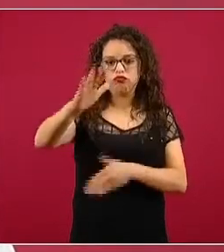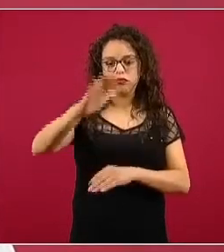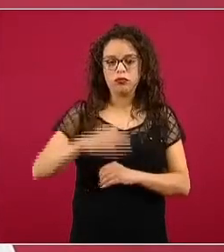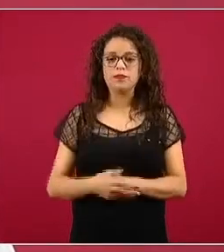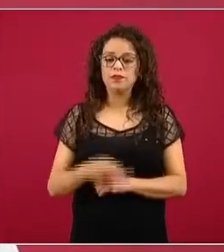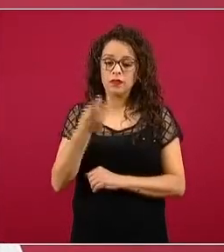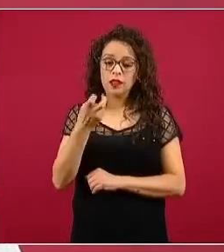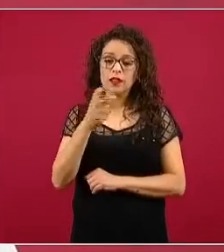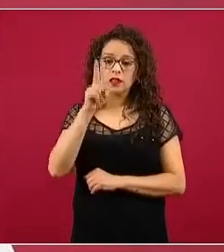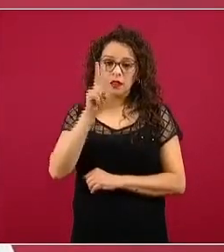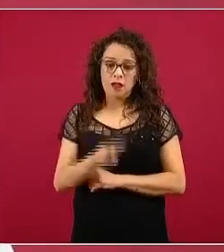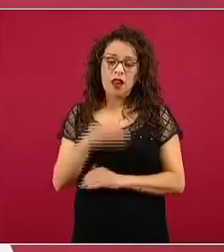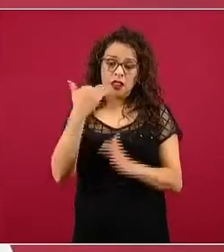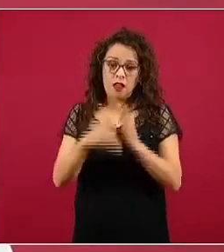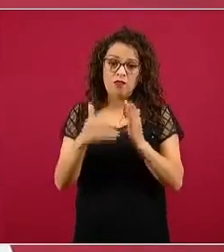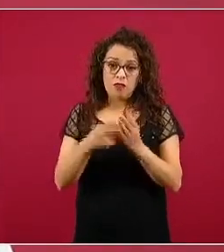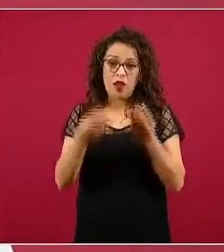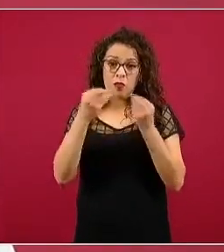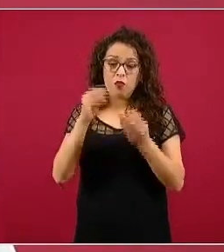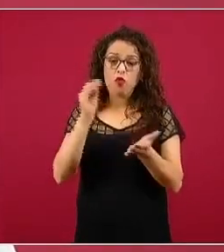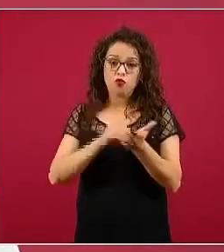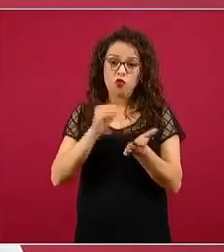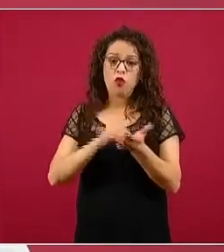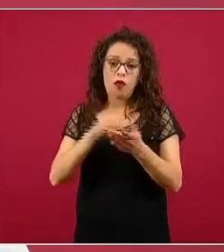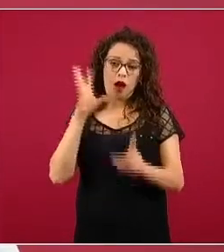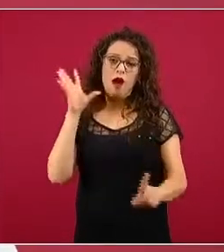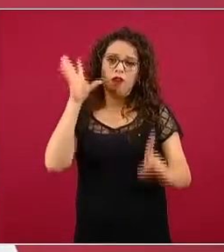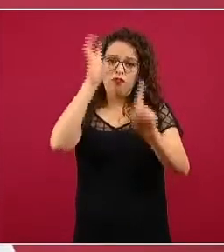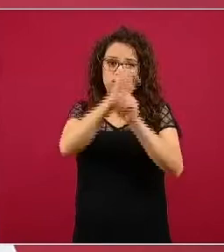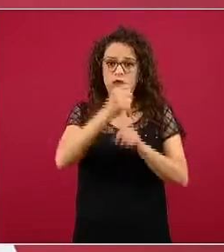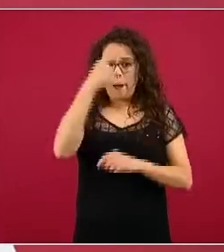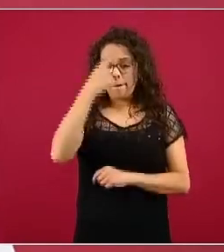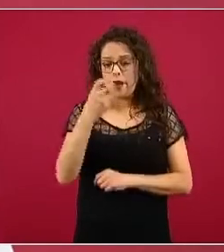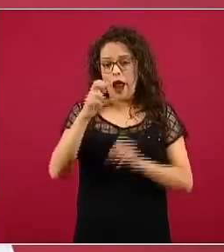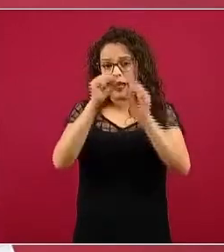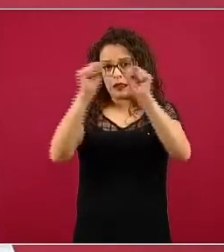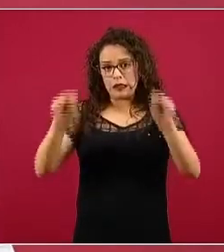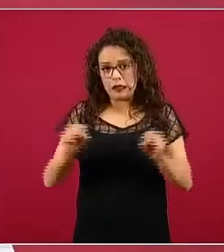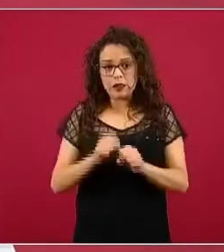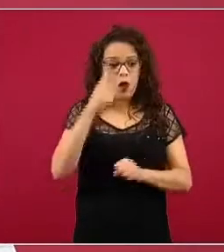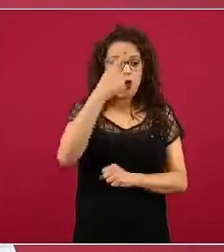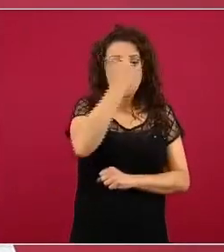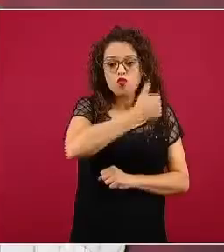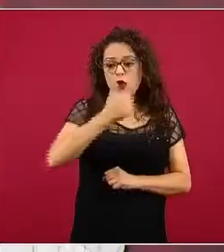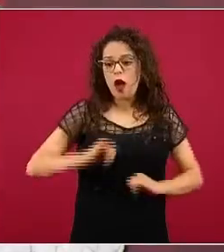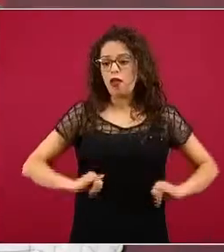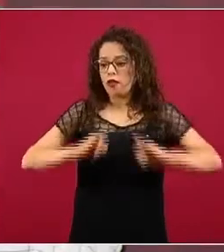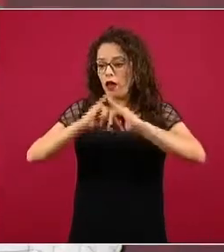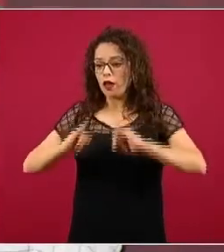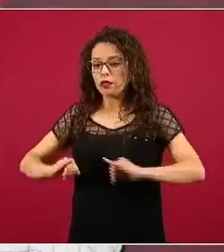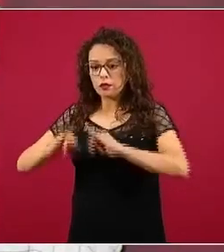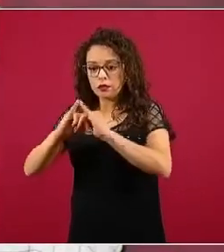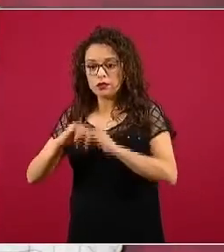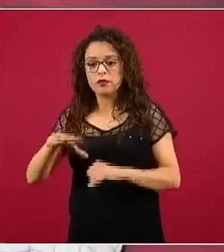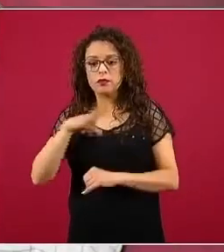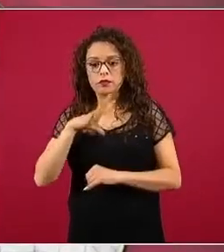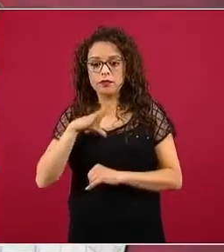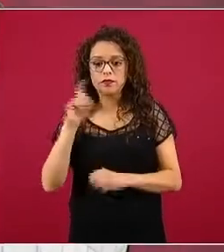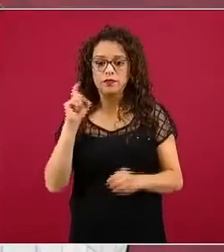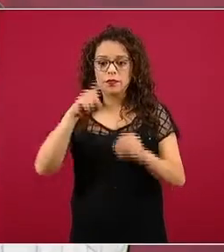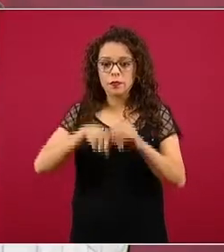reto para el Sistema Nacional de Salud, para cada una de las instituciones que lo conforman, y